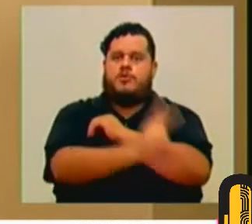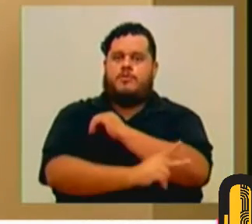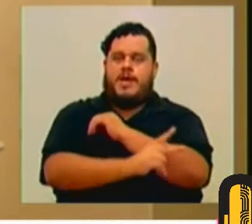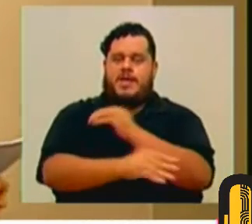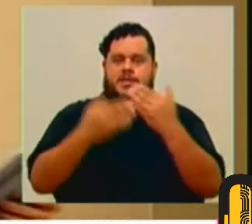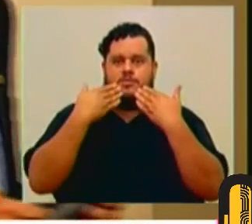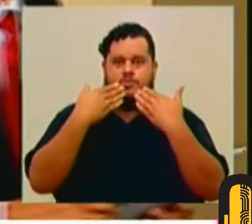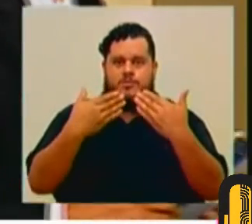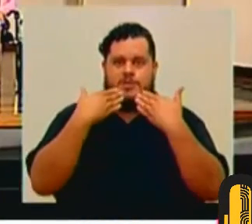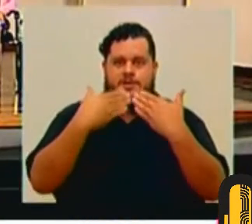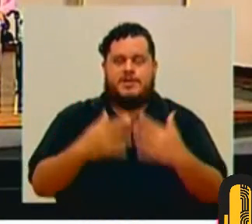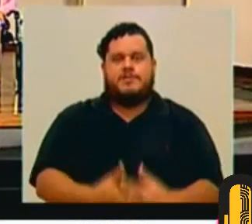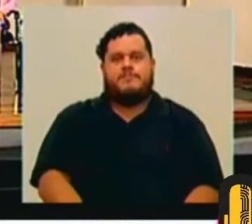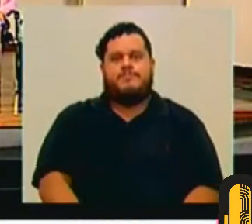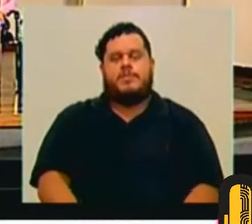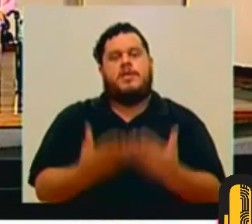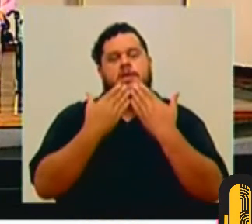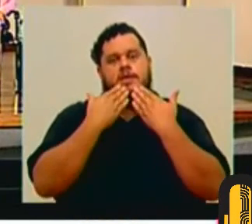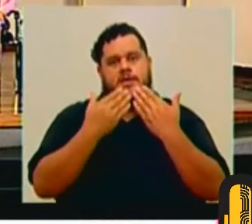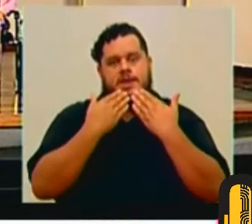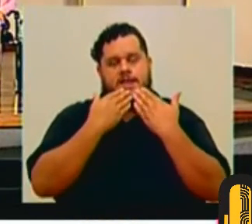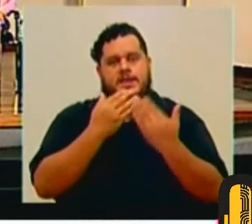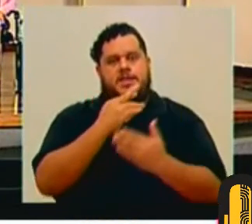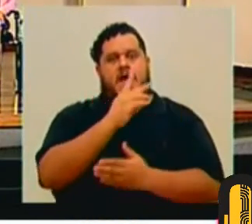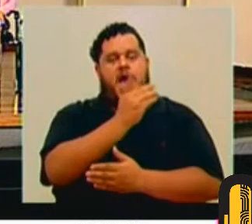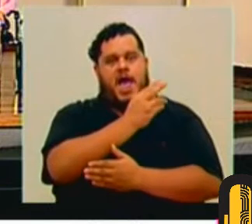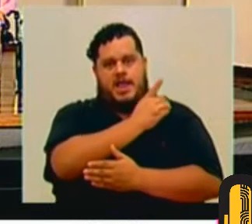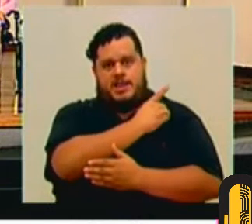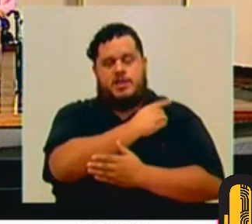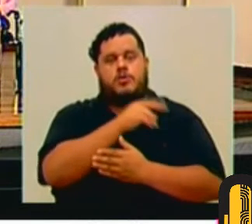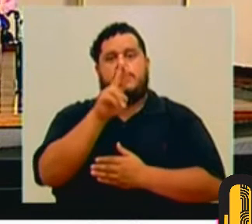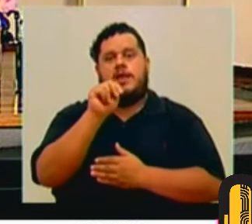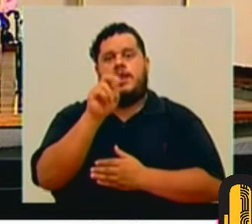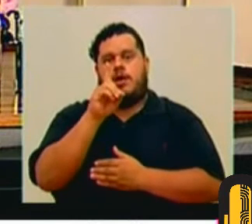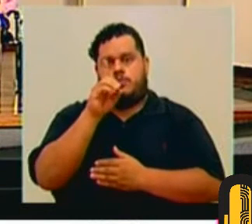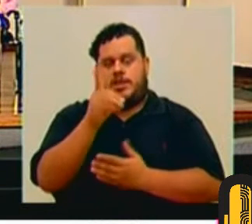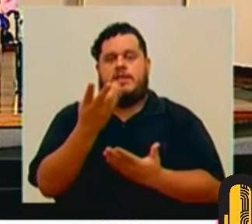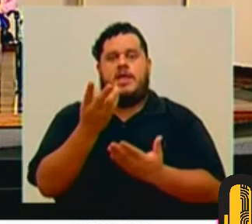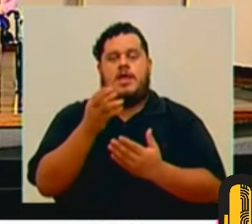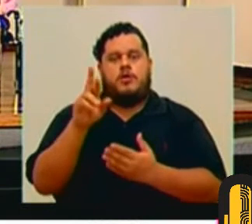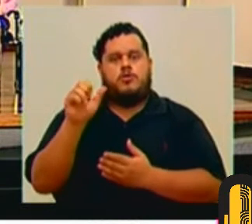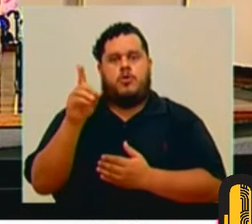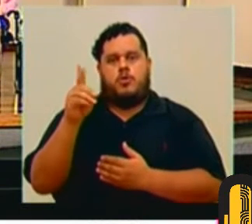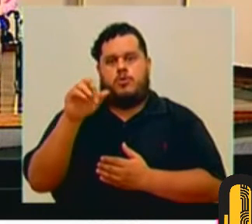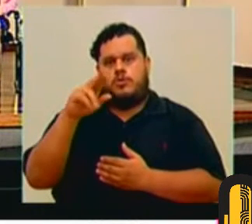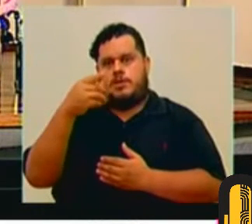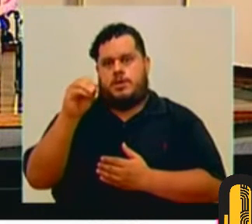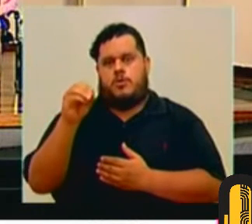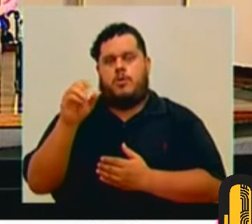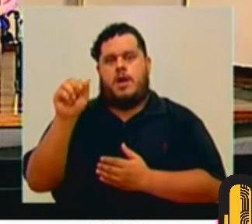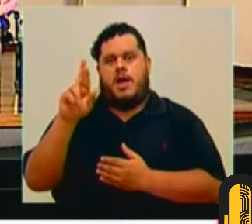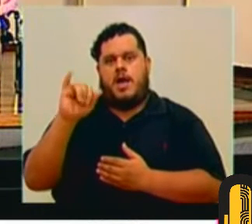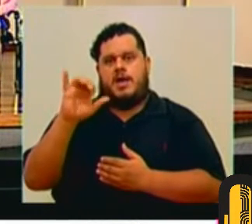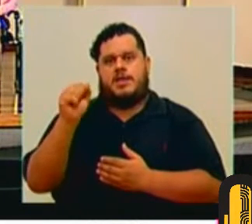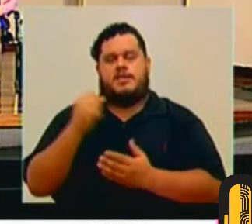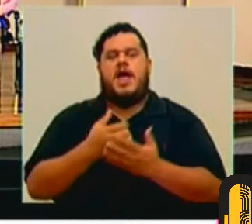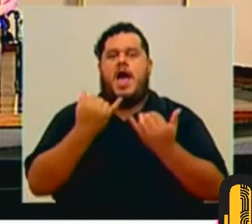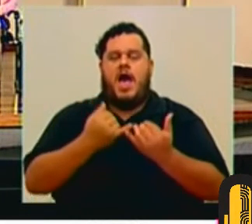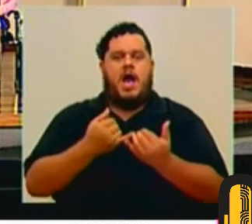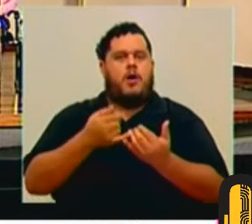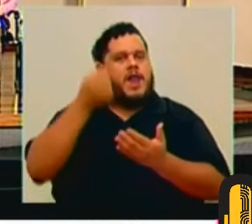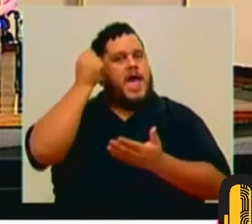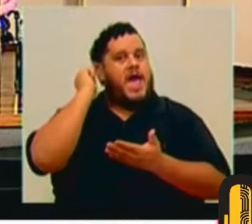Gracias. Muchas gracias al rector de la UNED, el señor Rodrigo Arias. A continuación escucharemos al jefe de la Secretaría